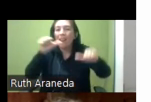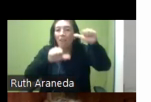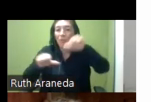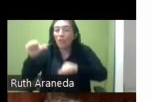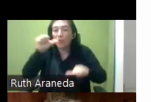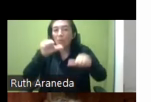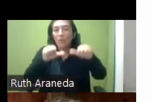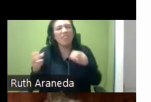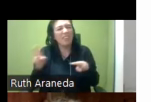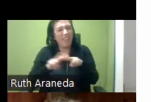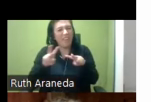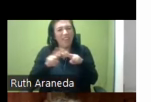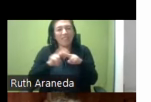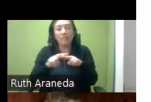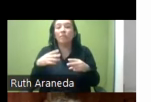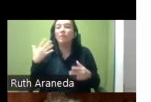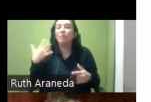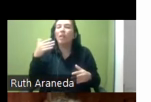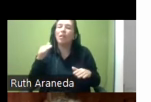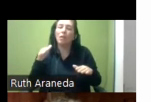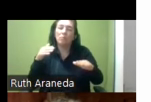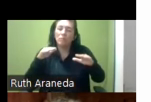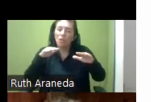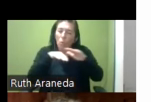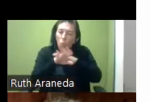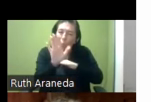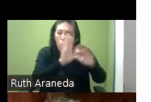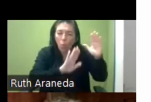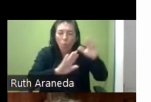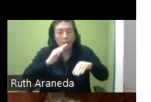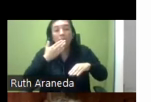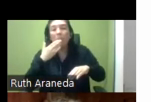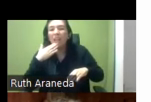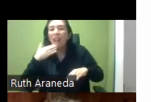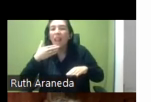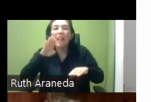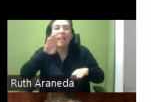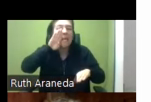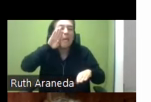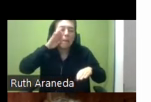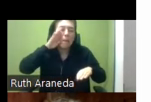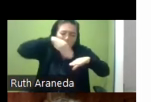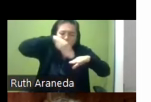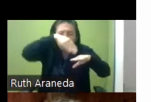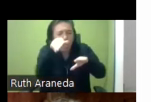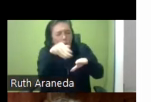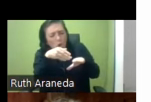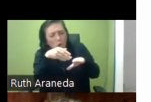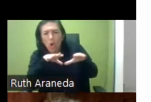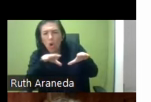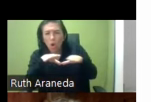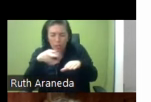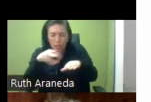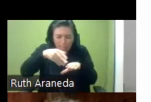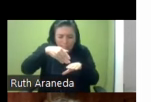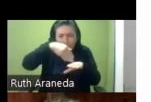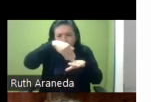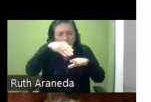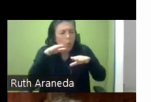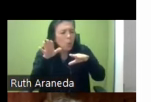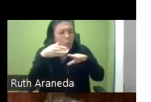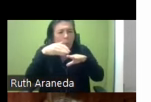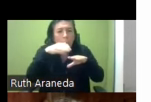eh, conservación preventiva, limpiar todo lo que es lo mejor posible, los artefactos tal como son,